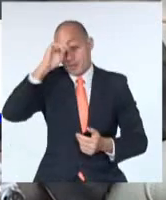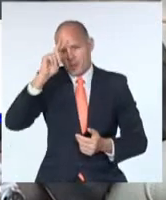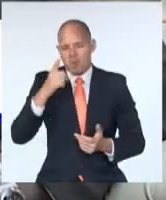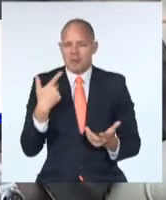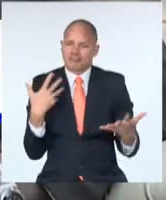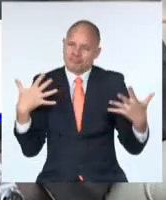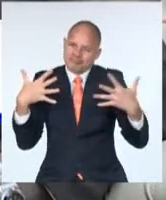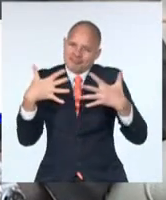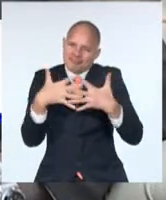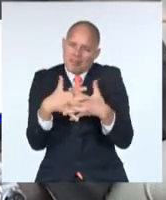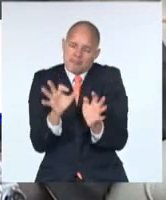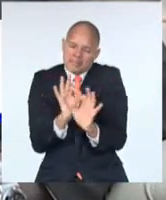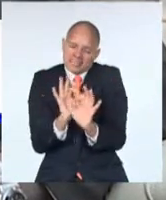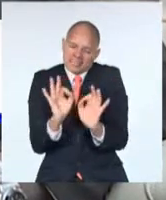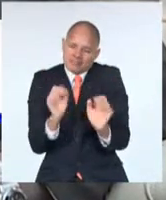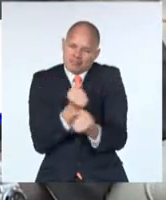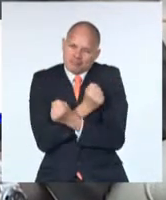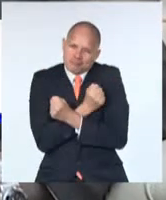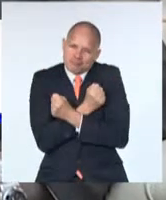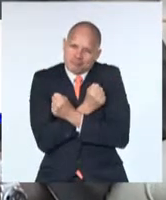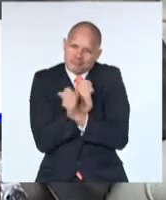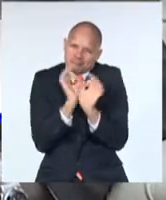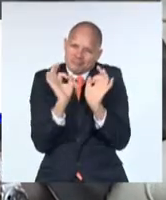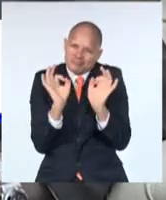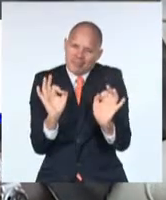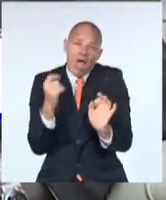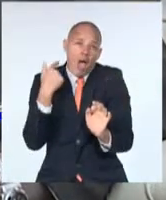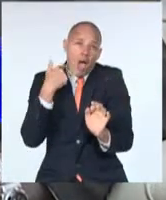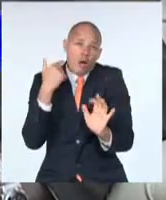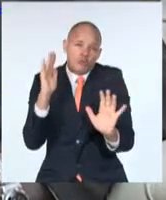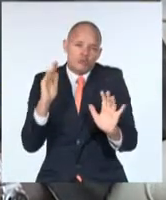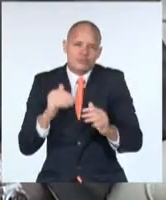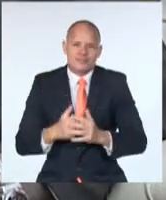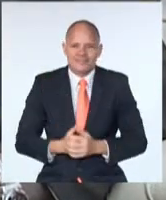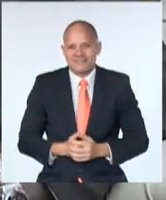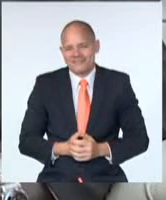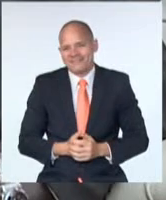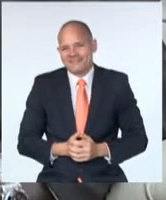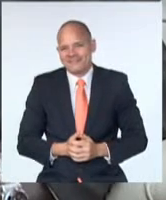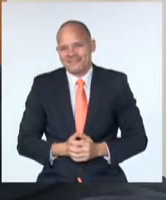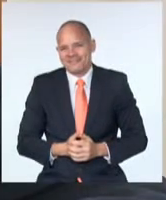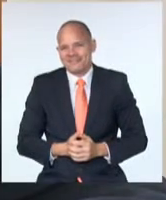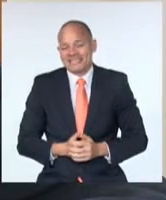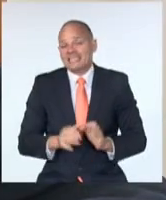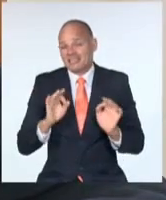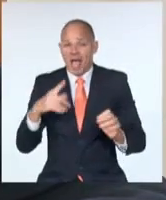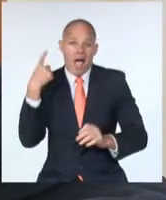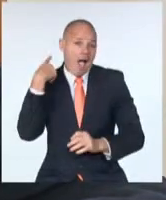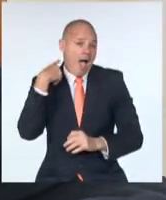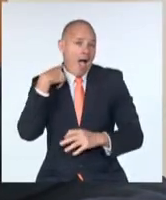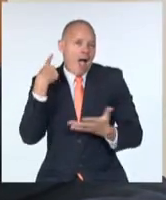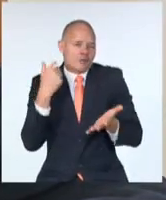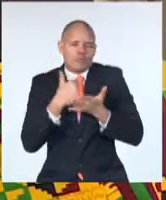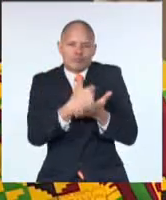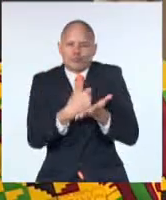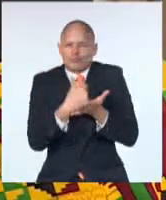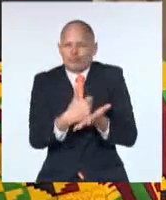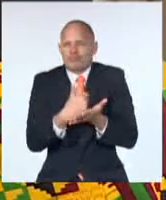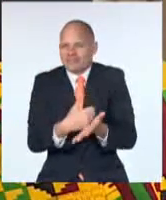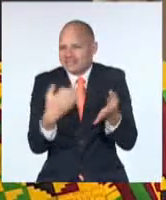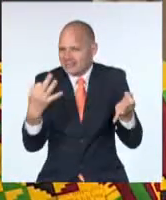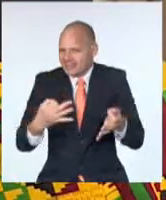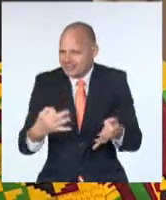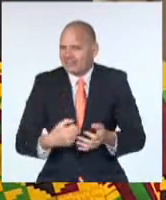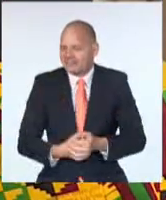Namibia, un cariño, respeto, amor y mucha solidaridad con Namibia. Quiero sobre todo significar y